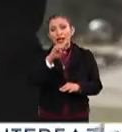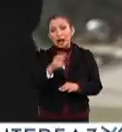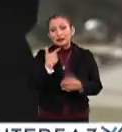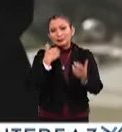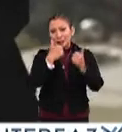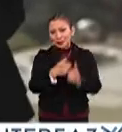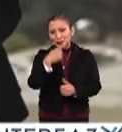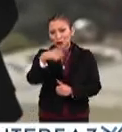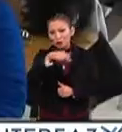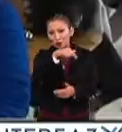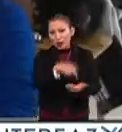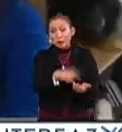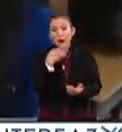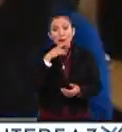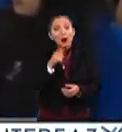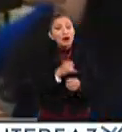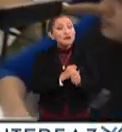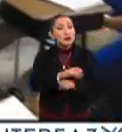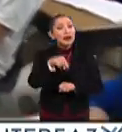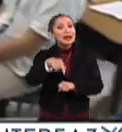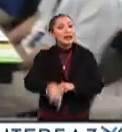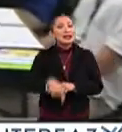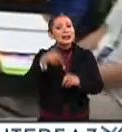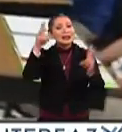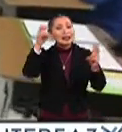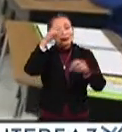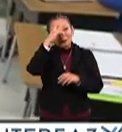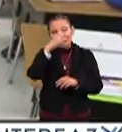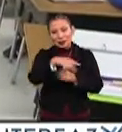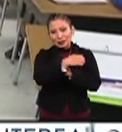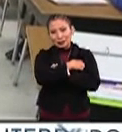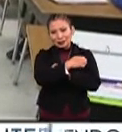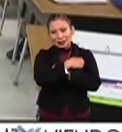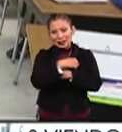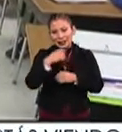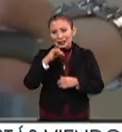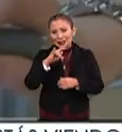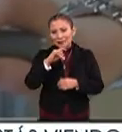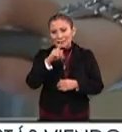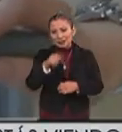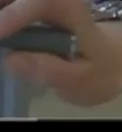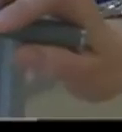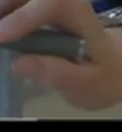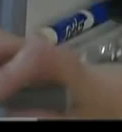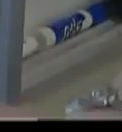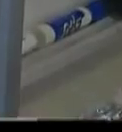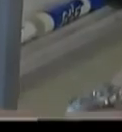No te muevas de tu lugar porque la mejor información en educación está aquí en Interfaz.